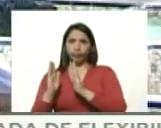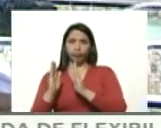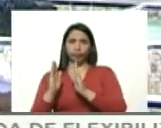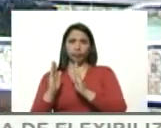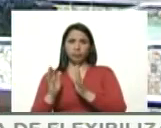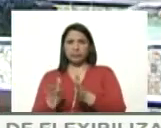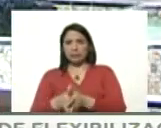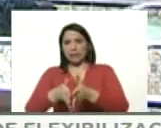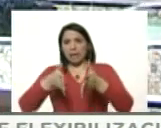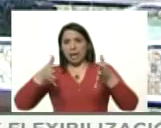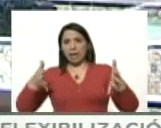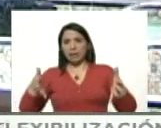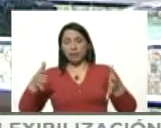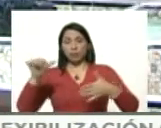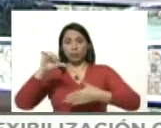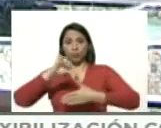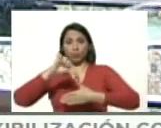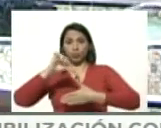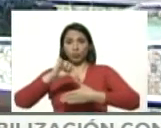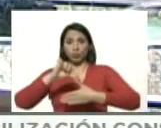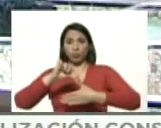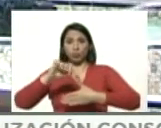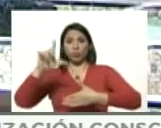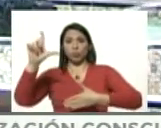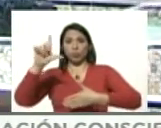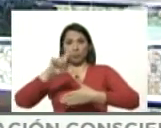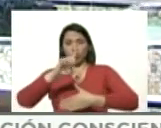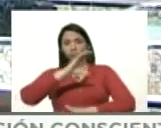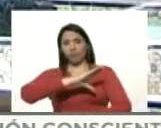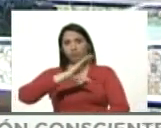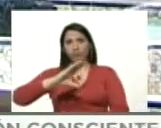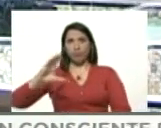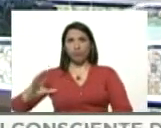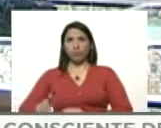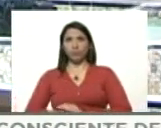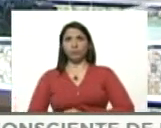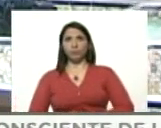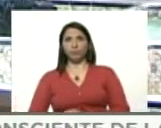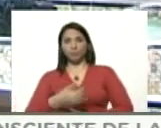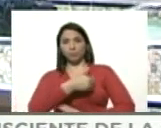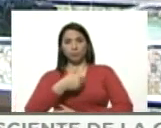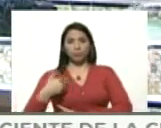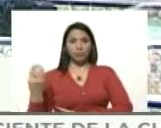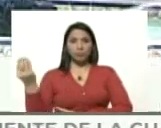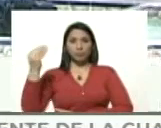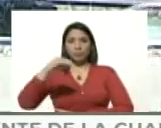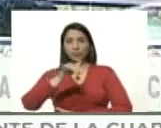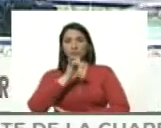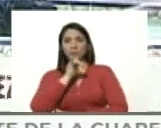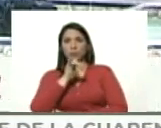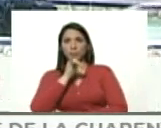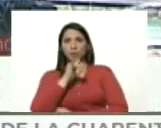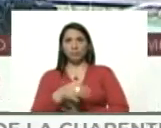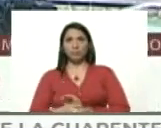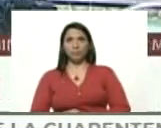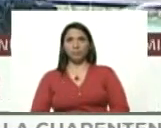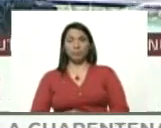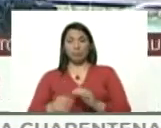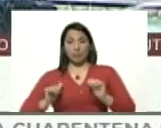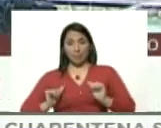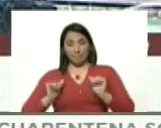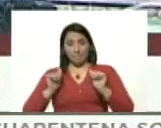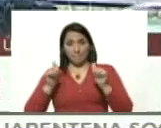amplitud en Sudamérica, en América Latina y el Caribe. Queremos además informar que desde que